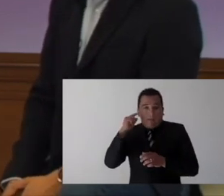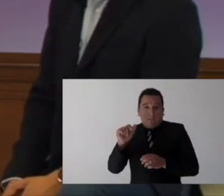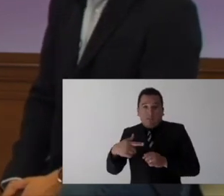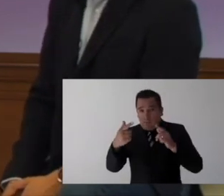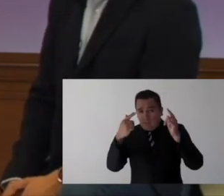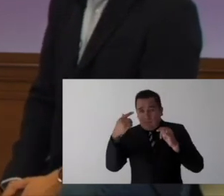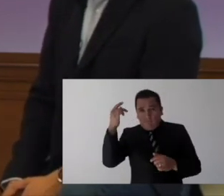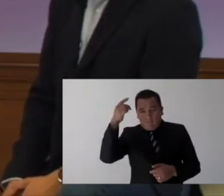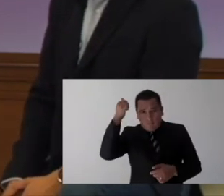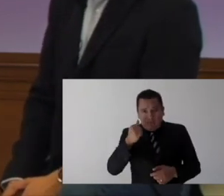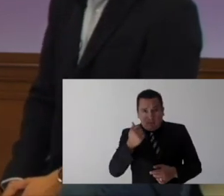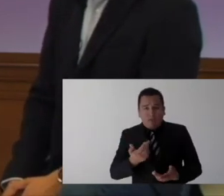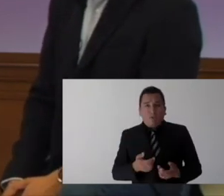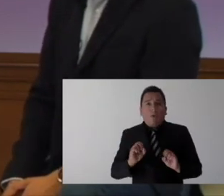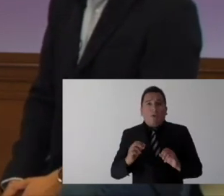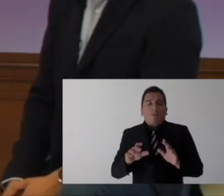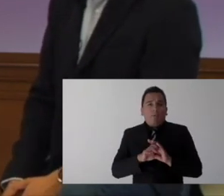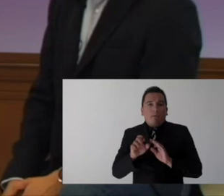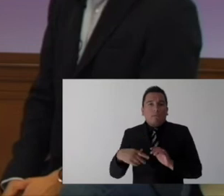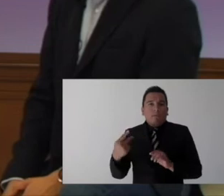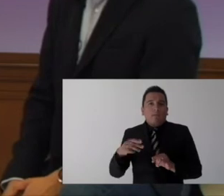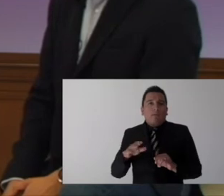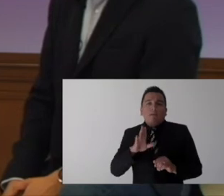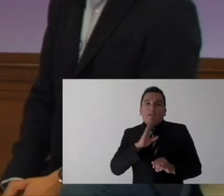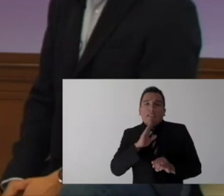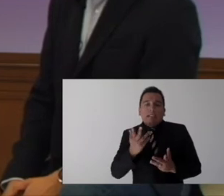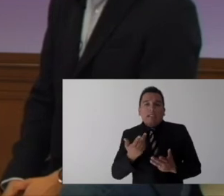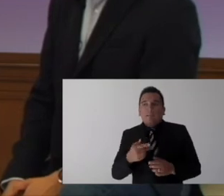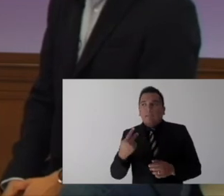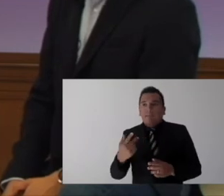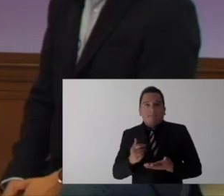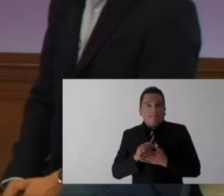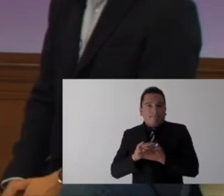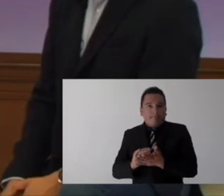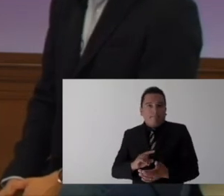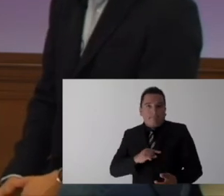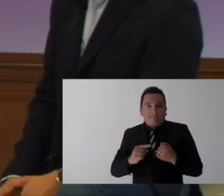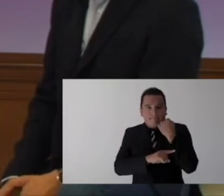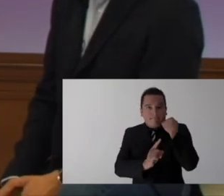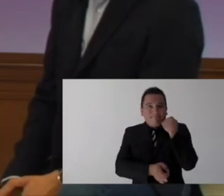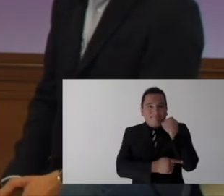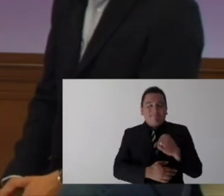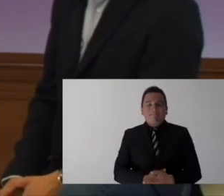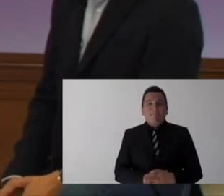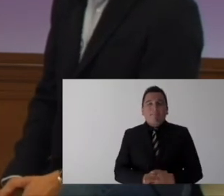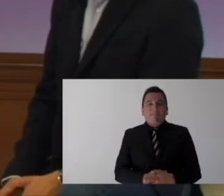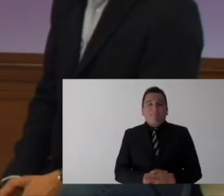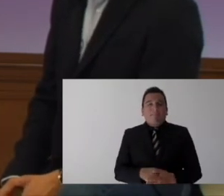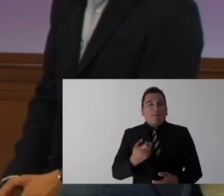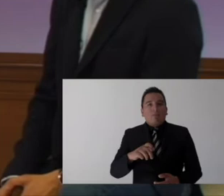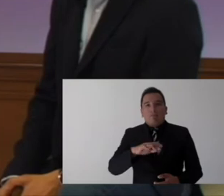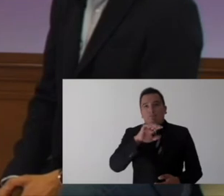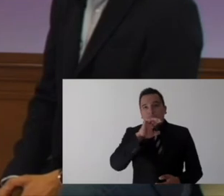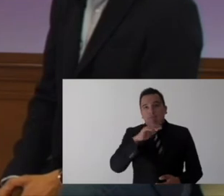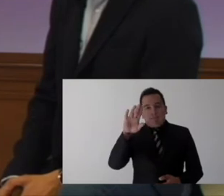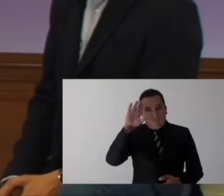un cambio estructural de combate a la desigualdad que no se había visto en décadas en el país. Es uno de los cambios más,